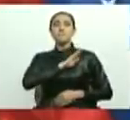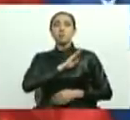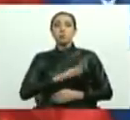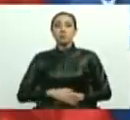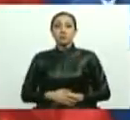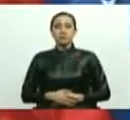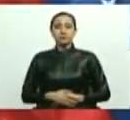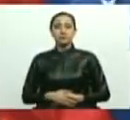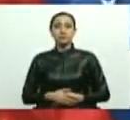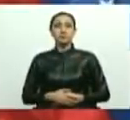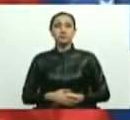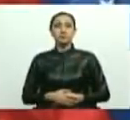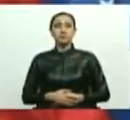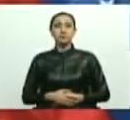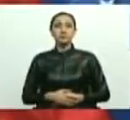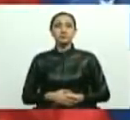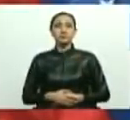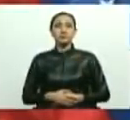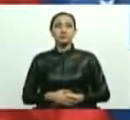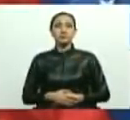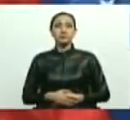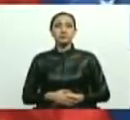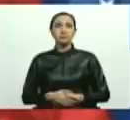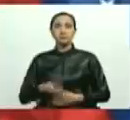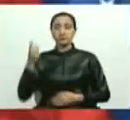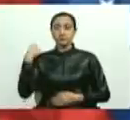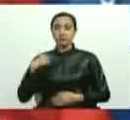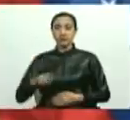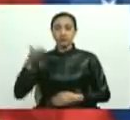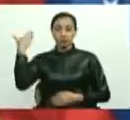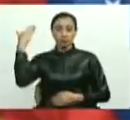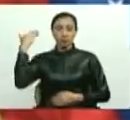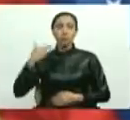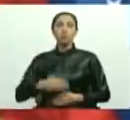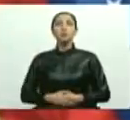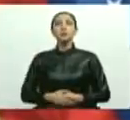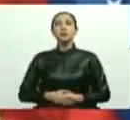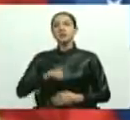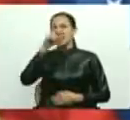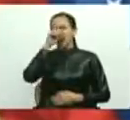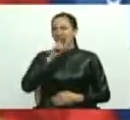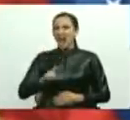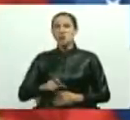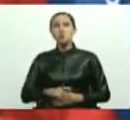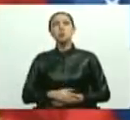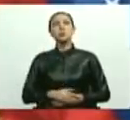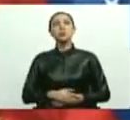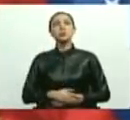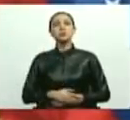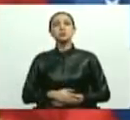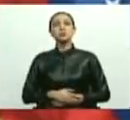pareciera que tenía años o meses de haber sido tomada.